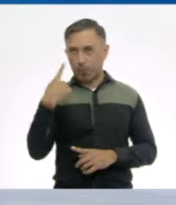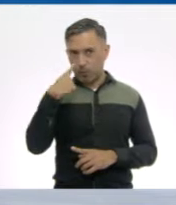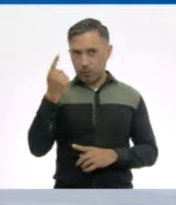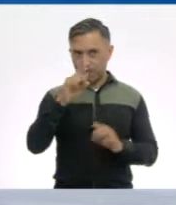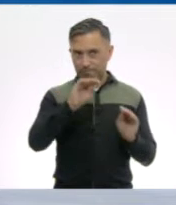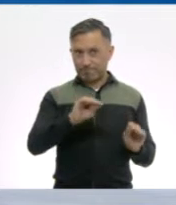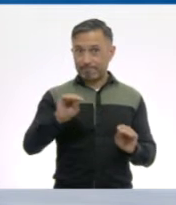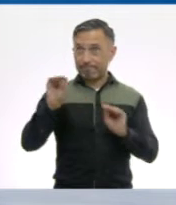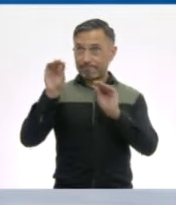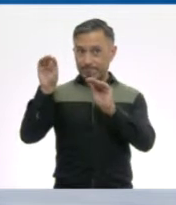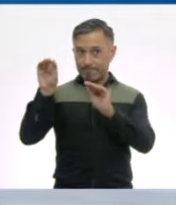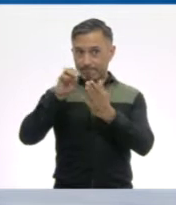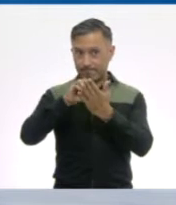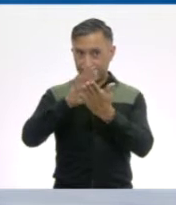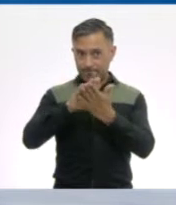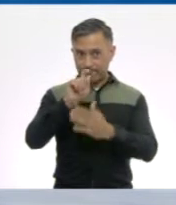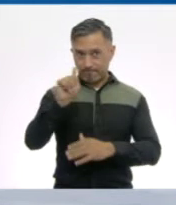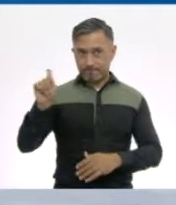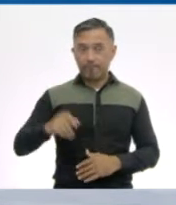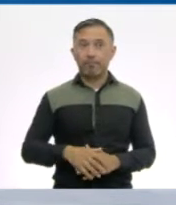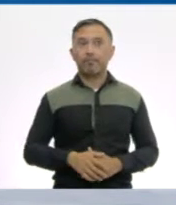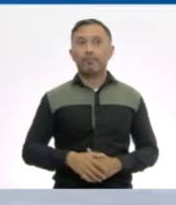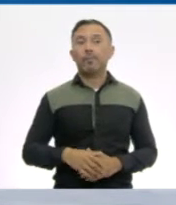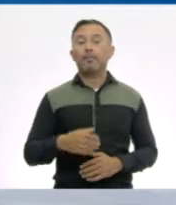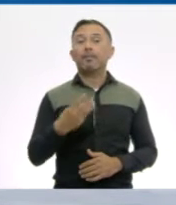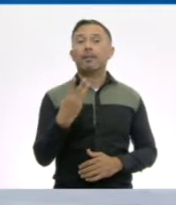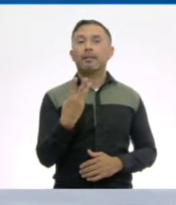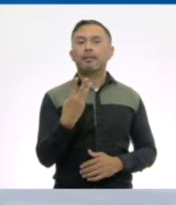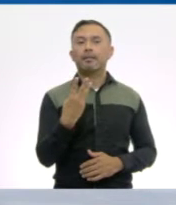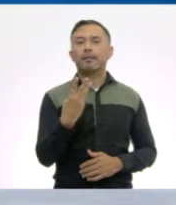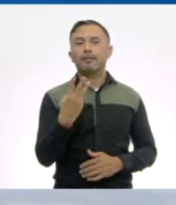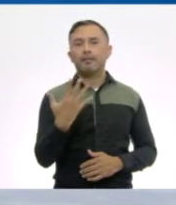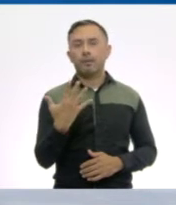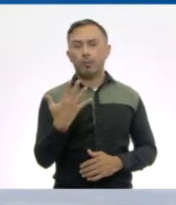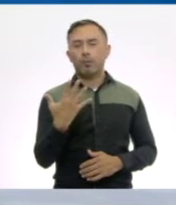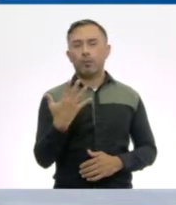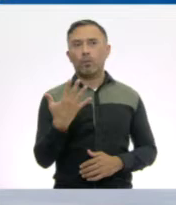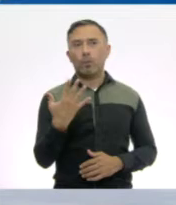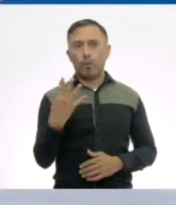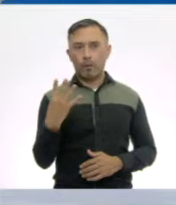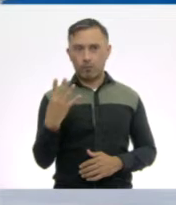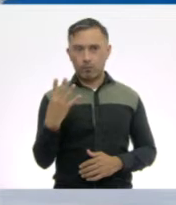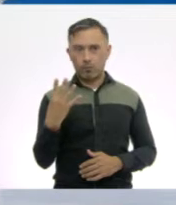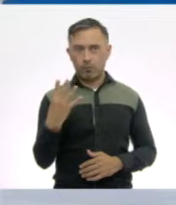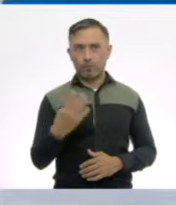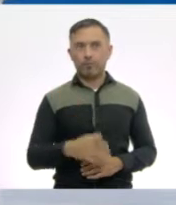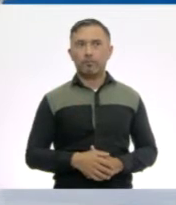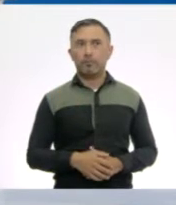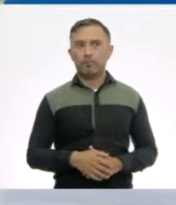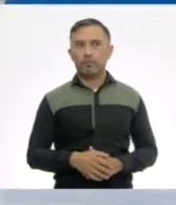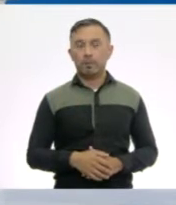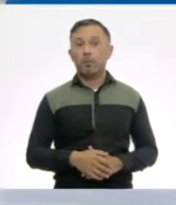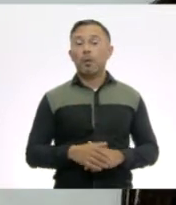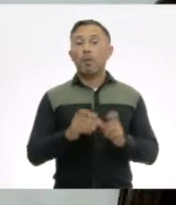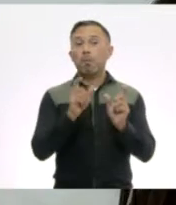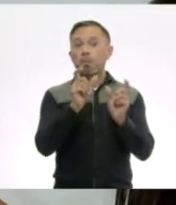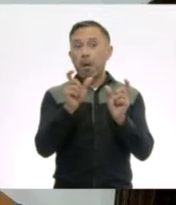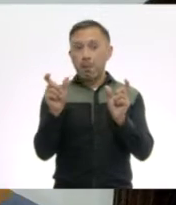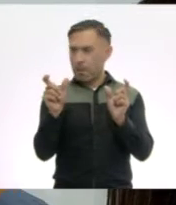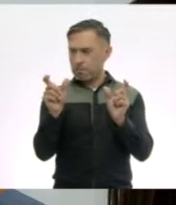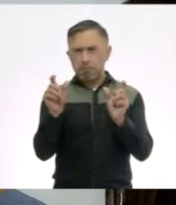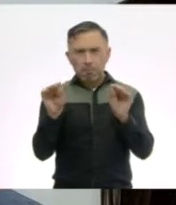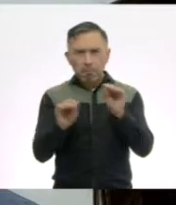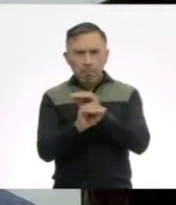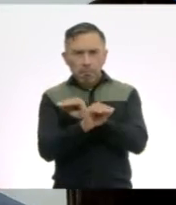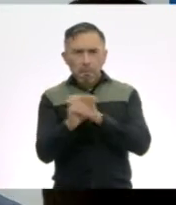aquí. 3, 5 y 4. Y si los tengo que acomodar, pues el mayor